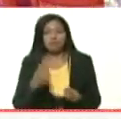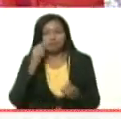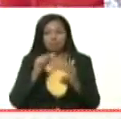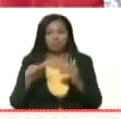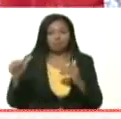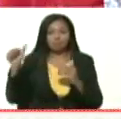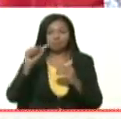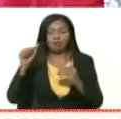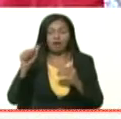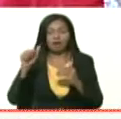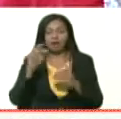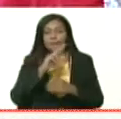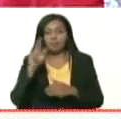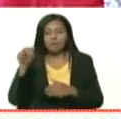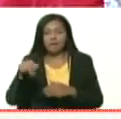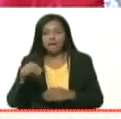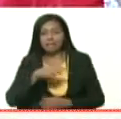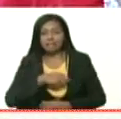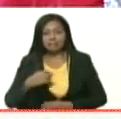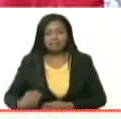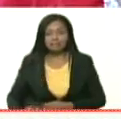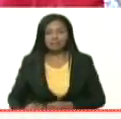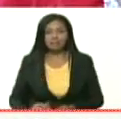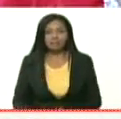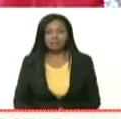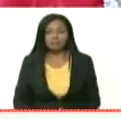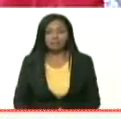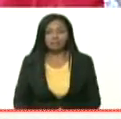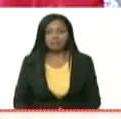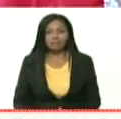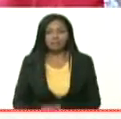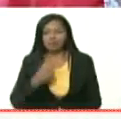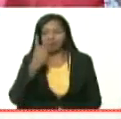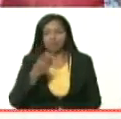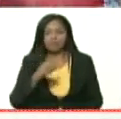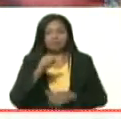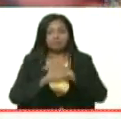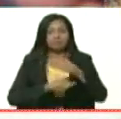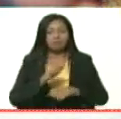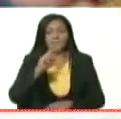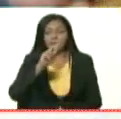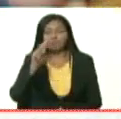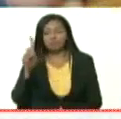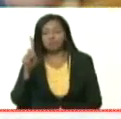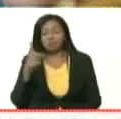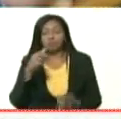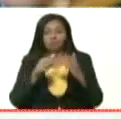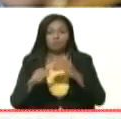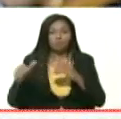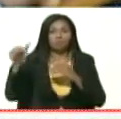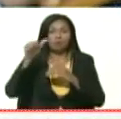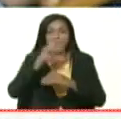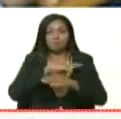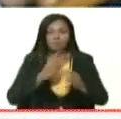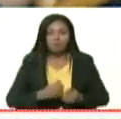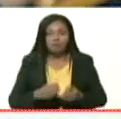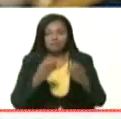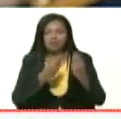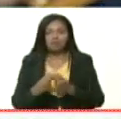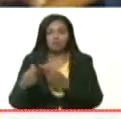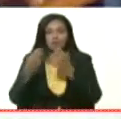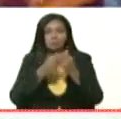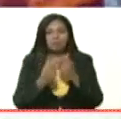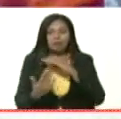la República Popular China, se vislumbra en este siglo XXI como la mayor potencia económica